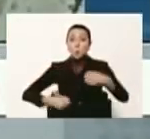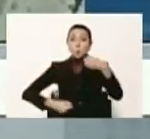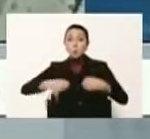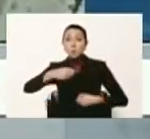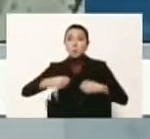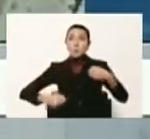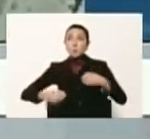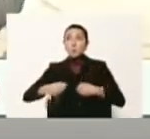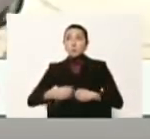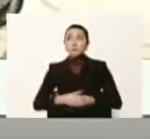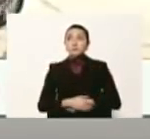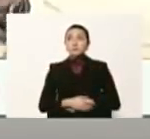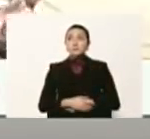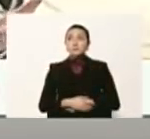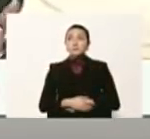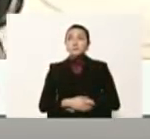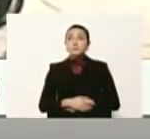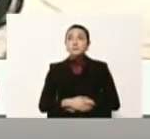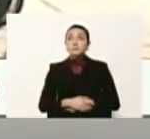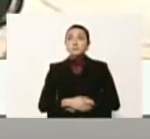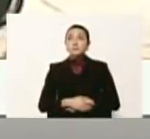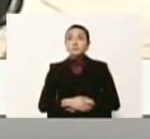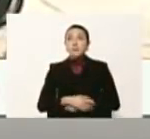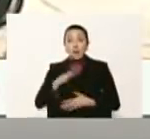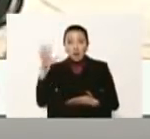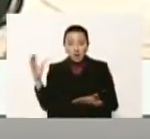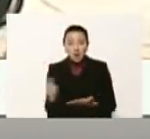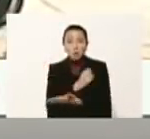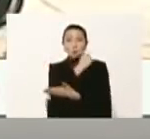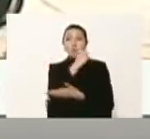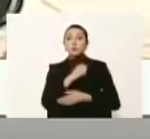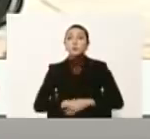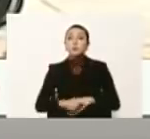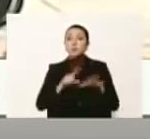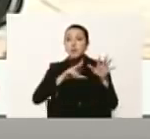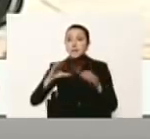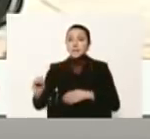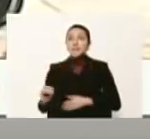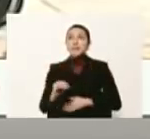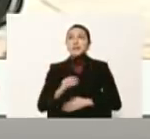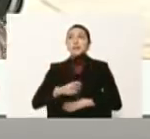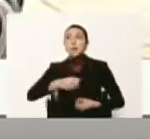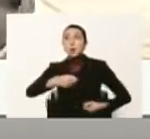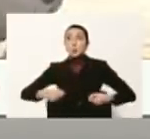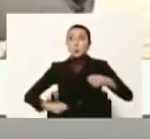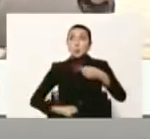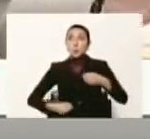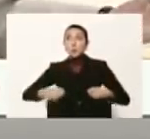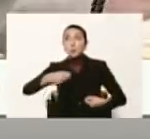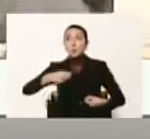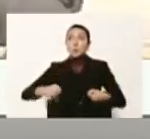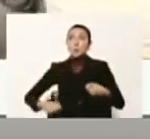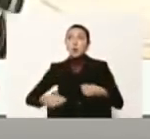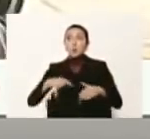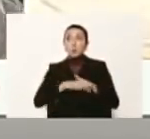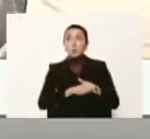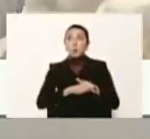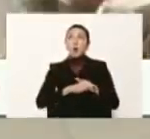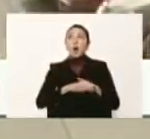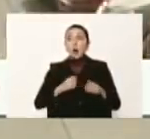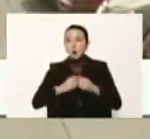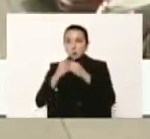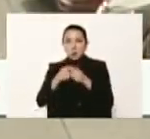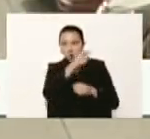71 vehículos, aquí tenemos uno, otros fueron recuperados, 60 vehículos que se quedaron atascados en el túnel, ya fueron entregados a su